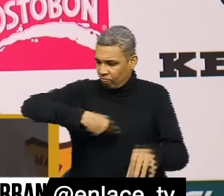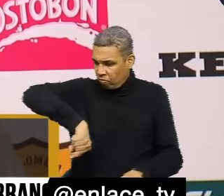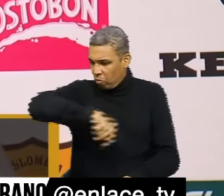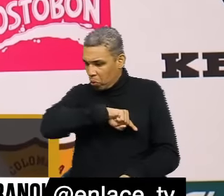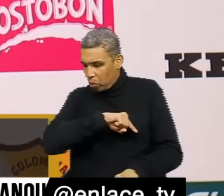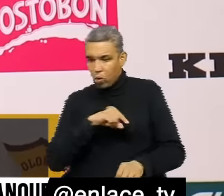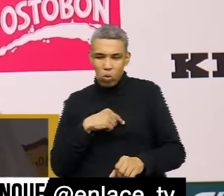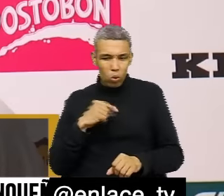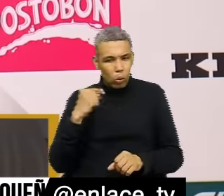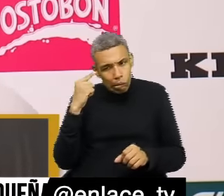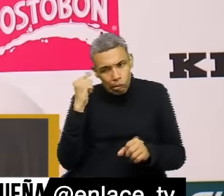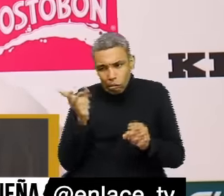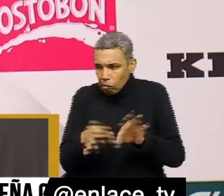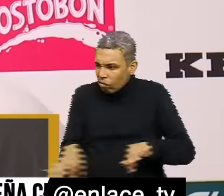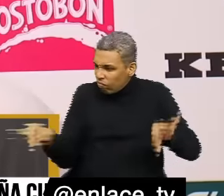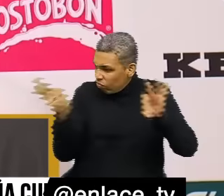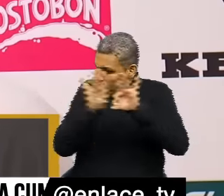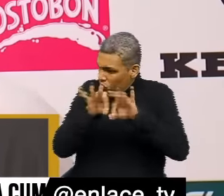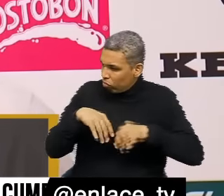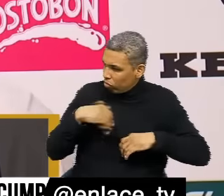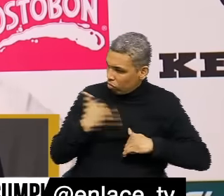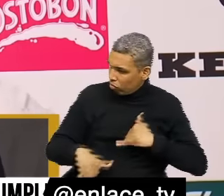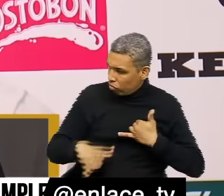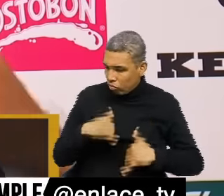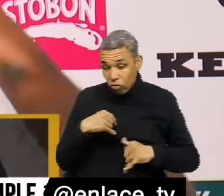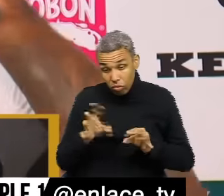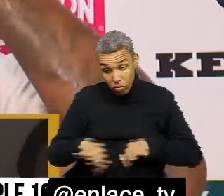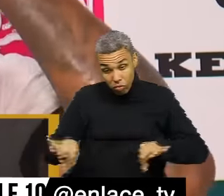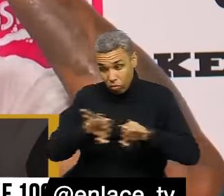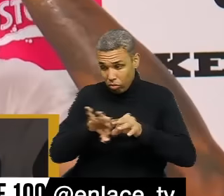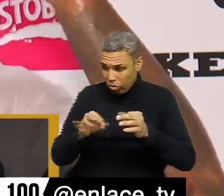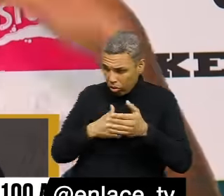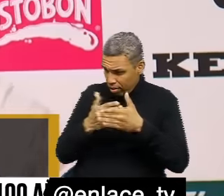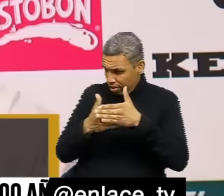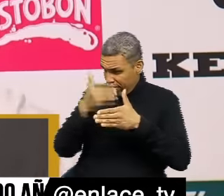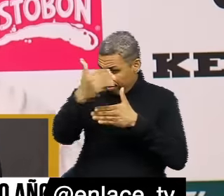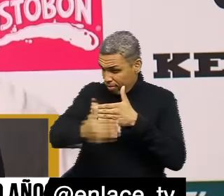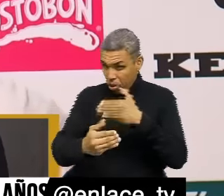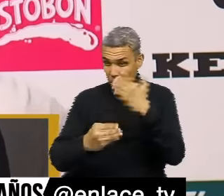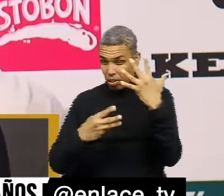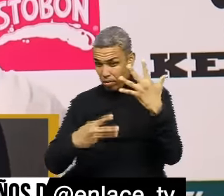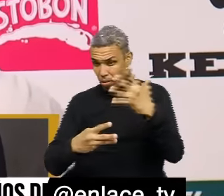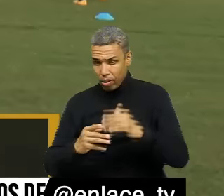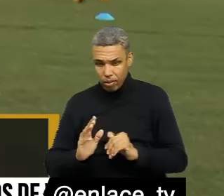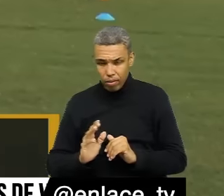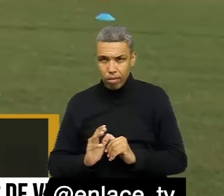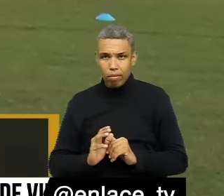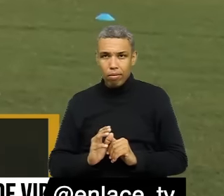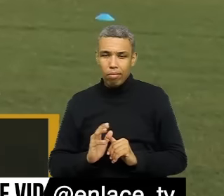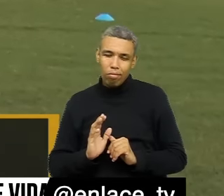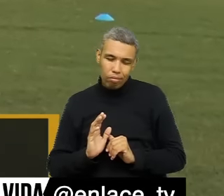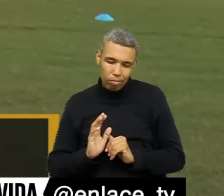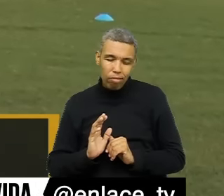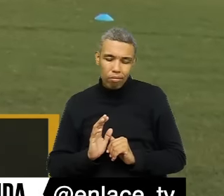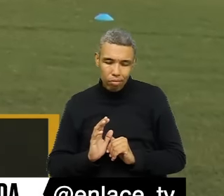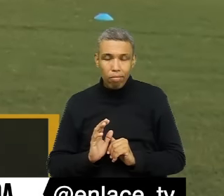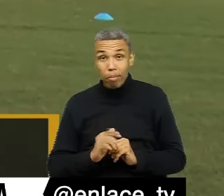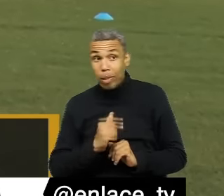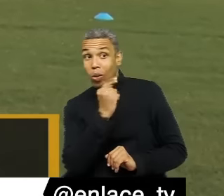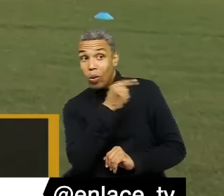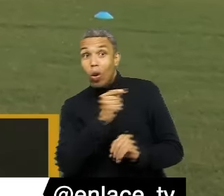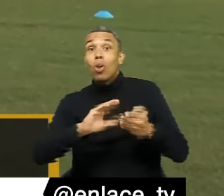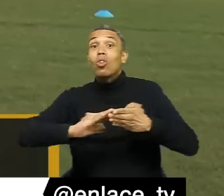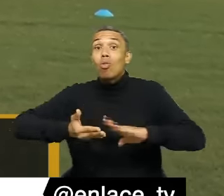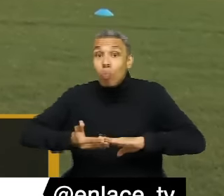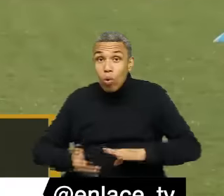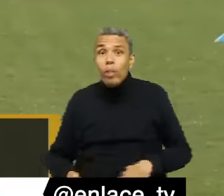Nosotros en los 90 minutos, 95 que podemos disputar un partido, el jugador número 12 es importante